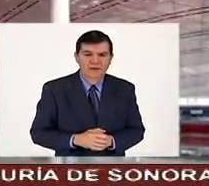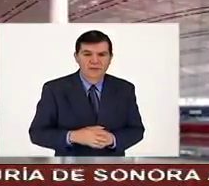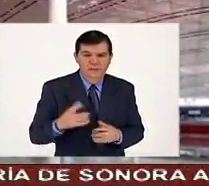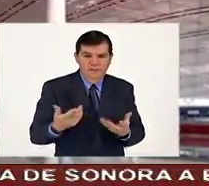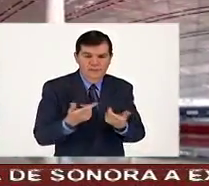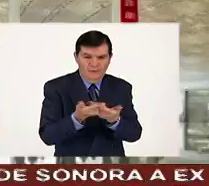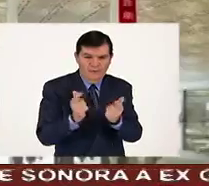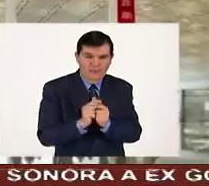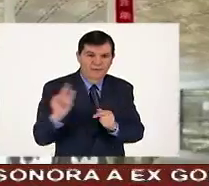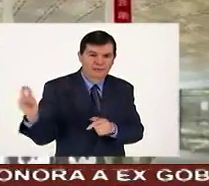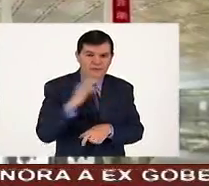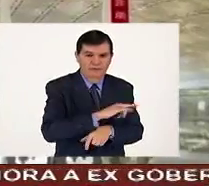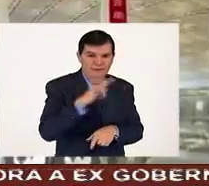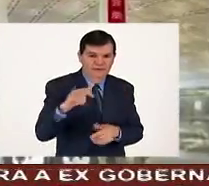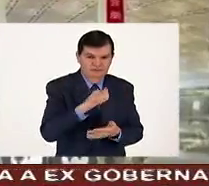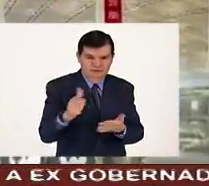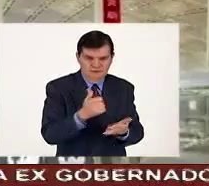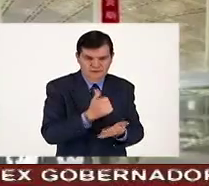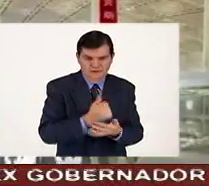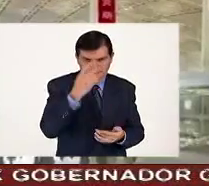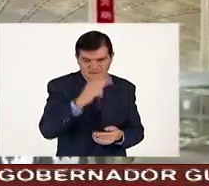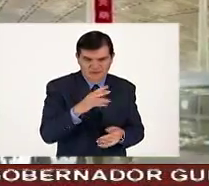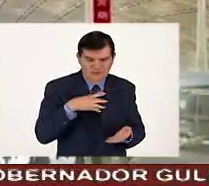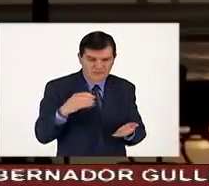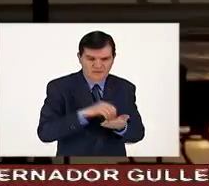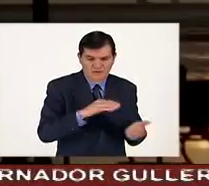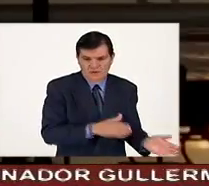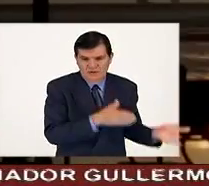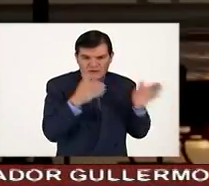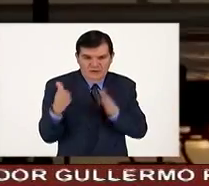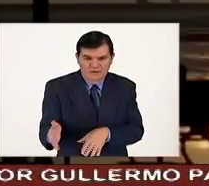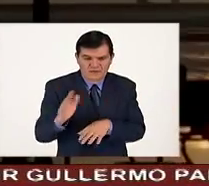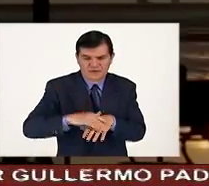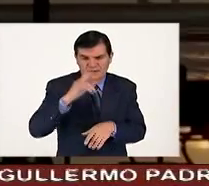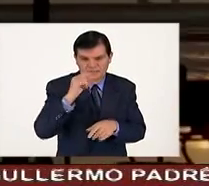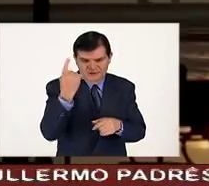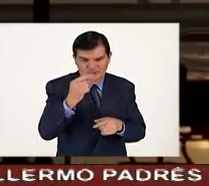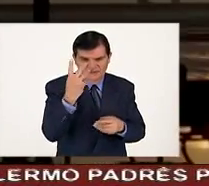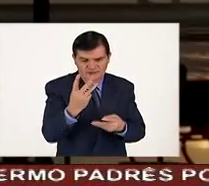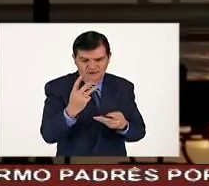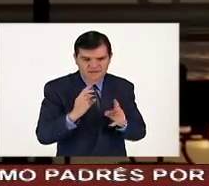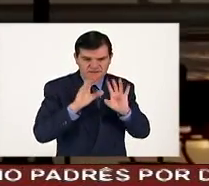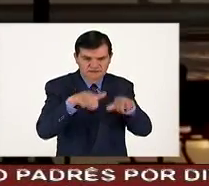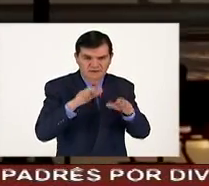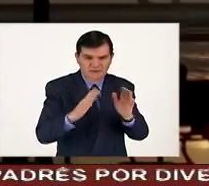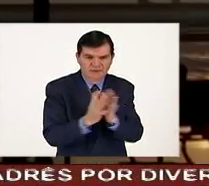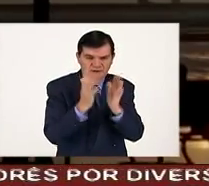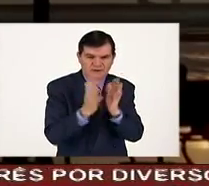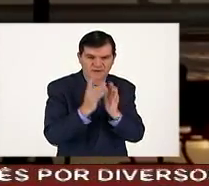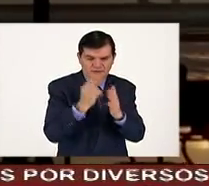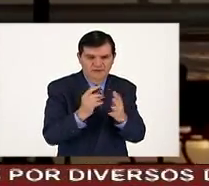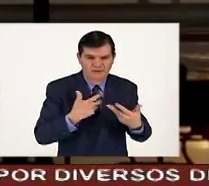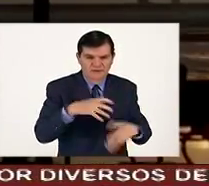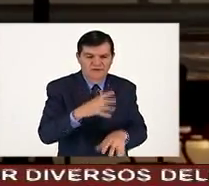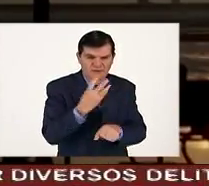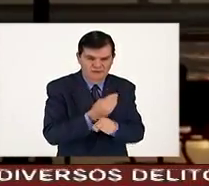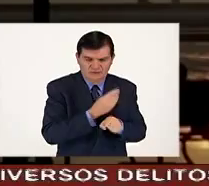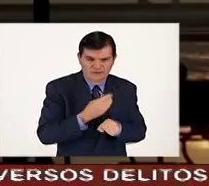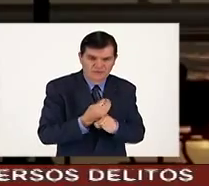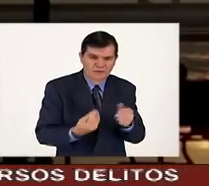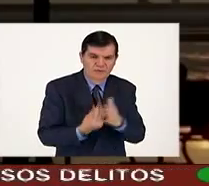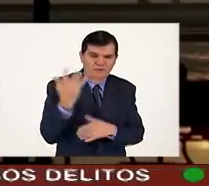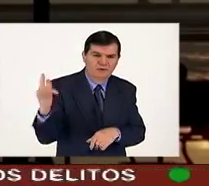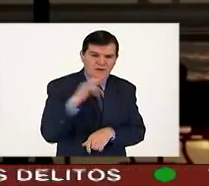El Grupo Aeroportuario de la Ciudad de México pospuso una semana la fecha para los fallos de las tres licitaciones del paquete 1 para la construcción del